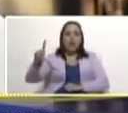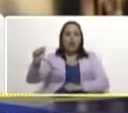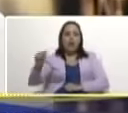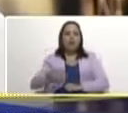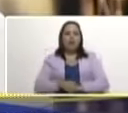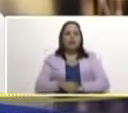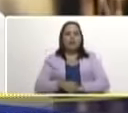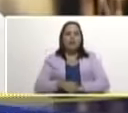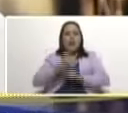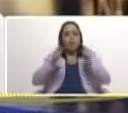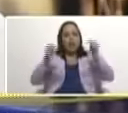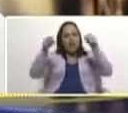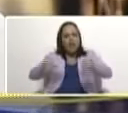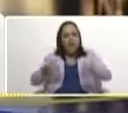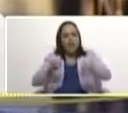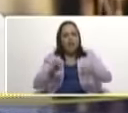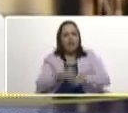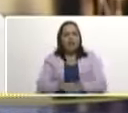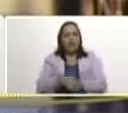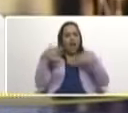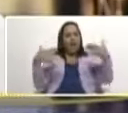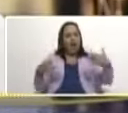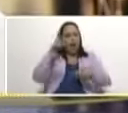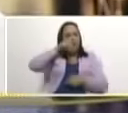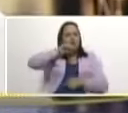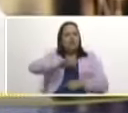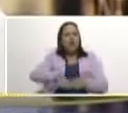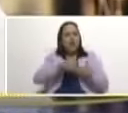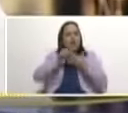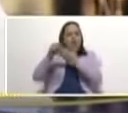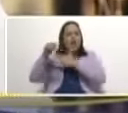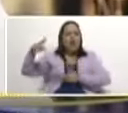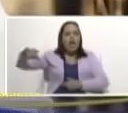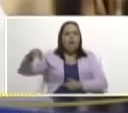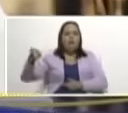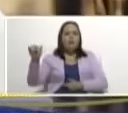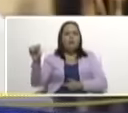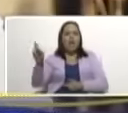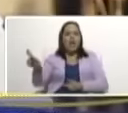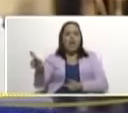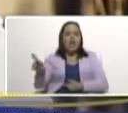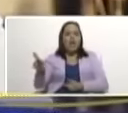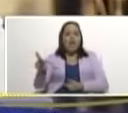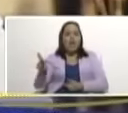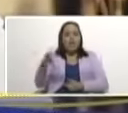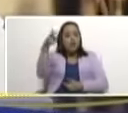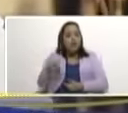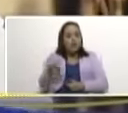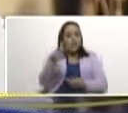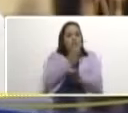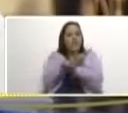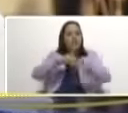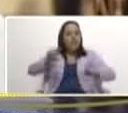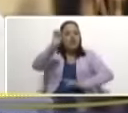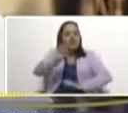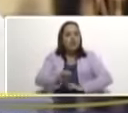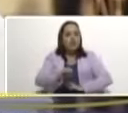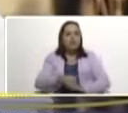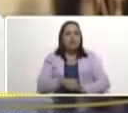Aquí mismo trajimos al gran Manuel Piar, libertador del sur y uno de los libertadores de